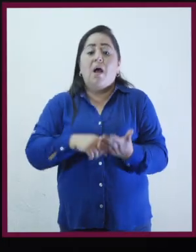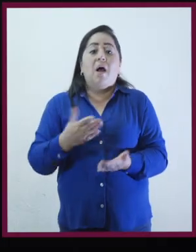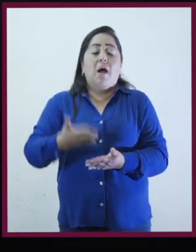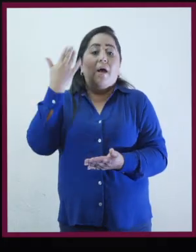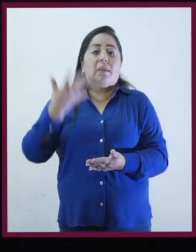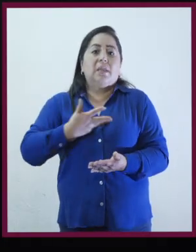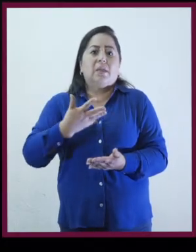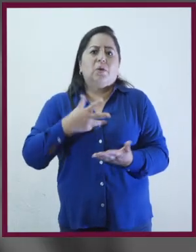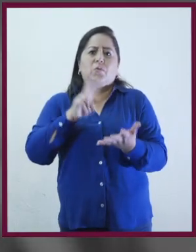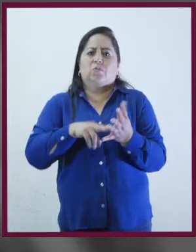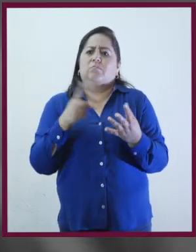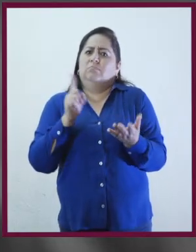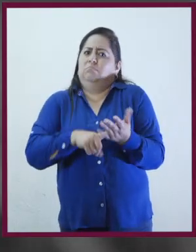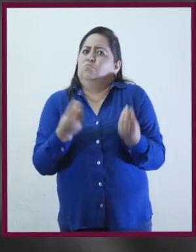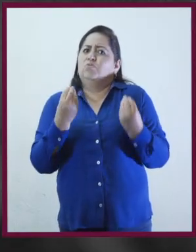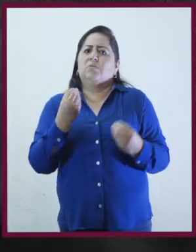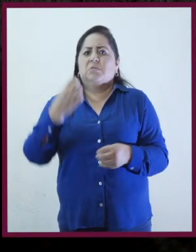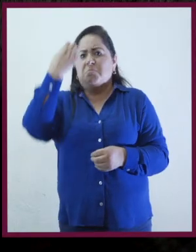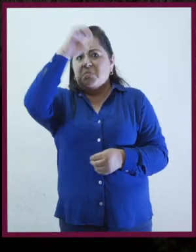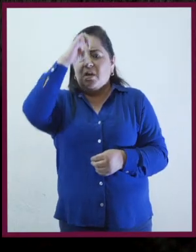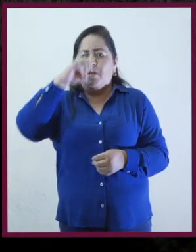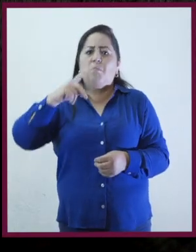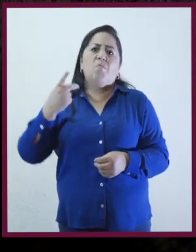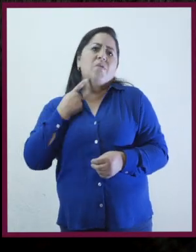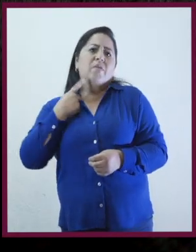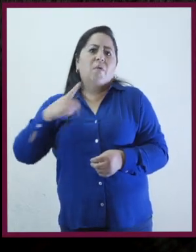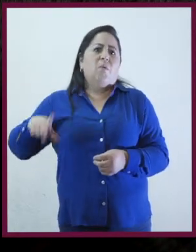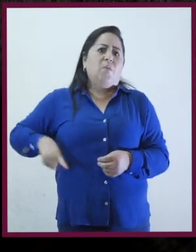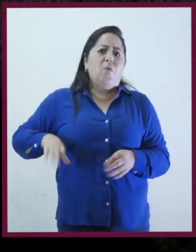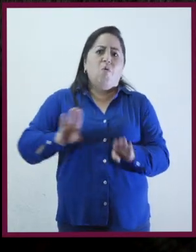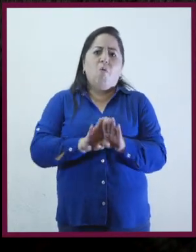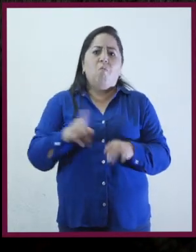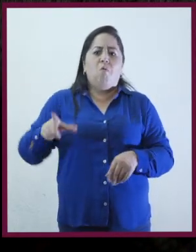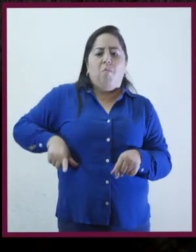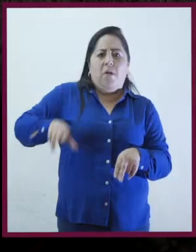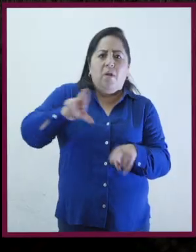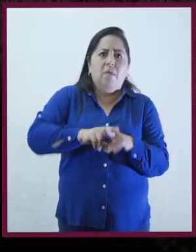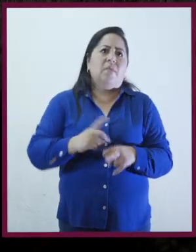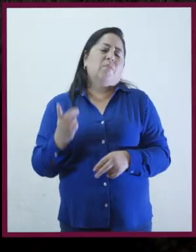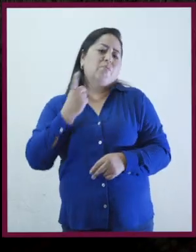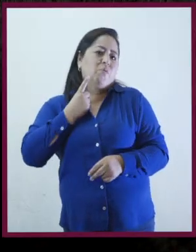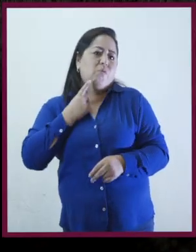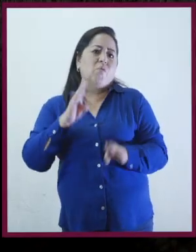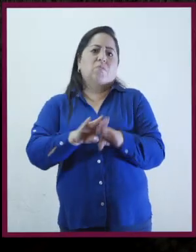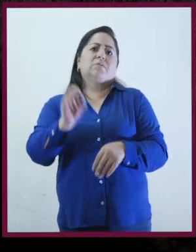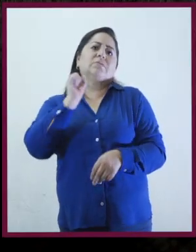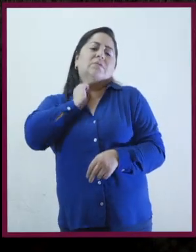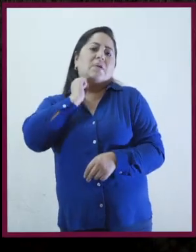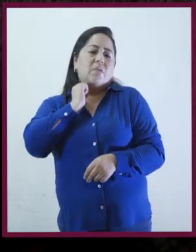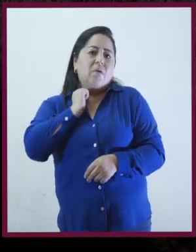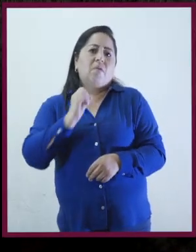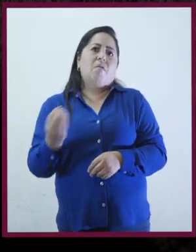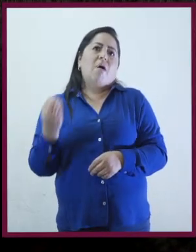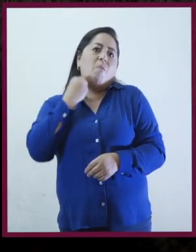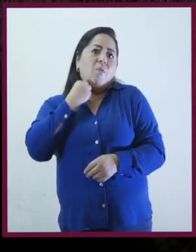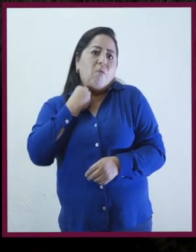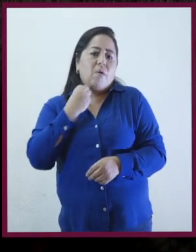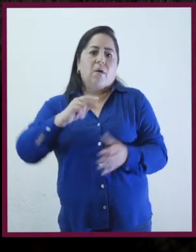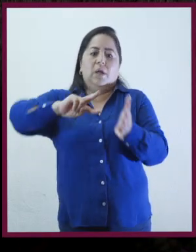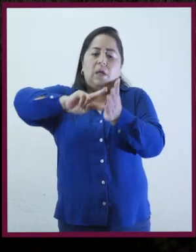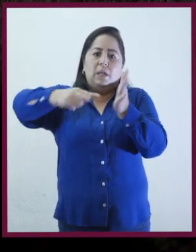tenido bastante experiencia política de gobierno, como gobernadores, como diputados, como senadores,